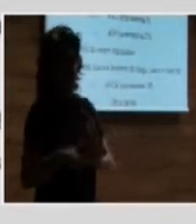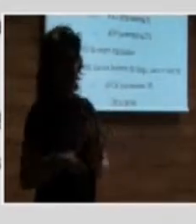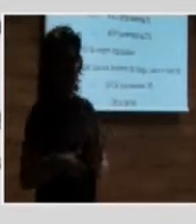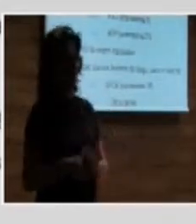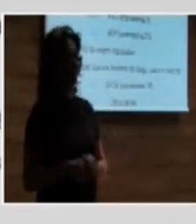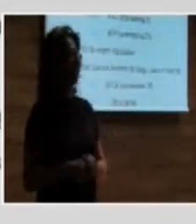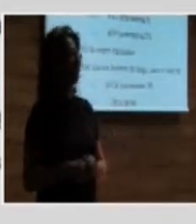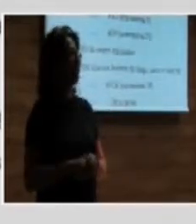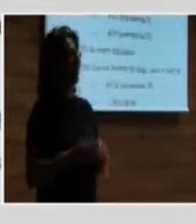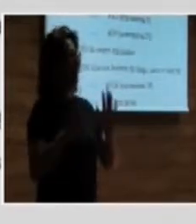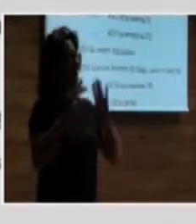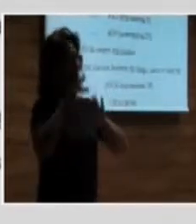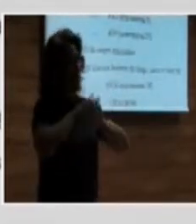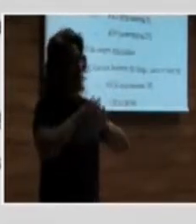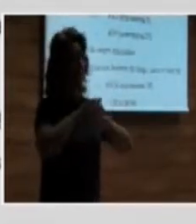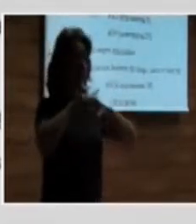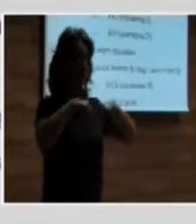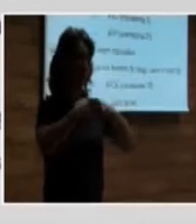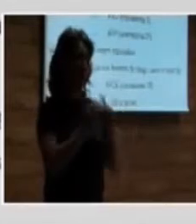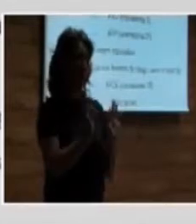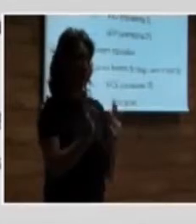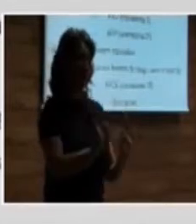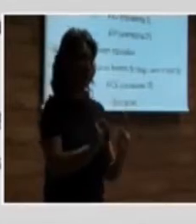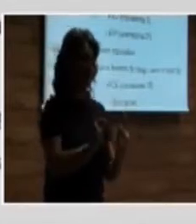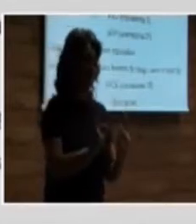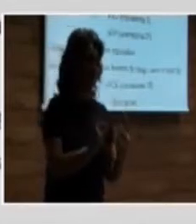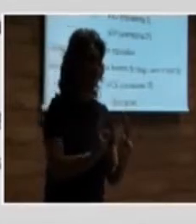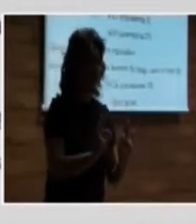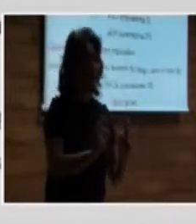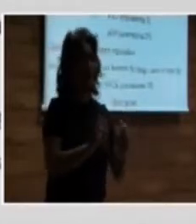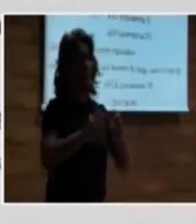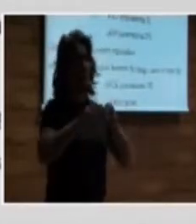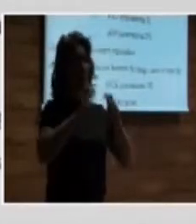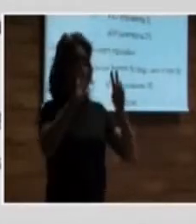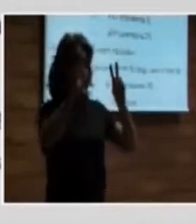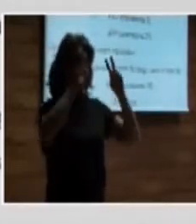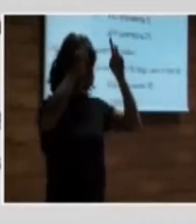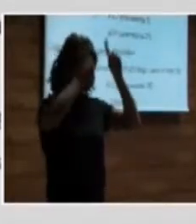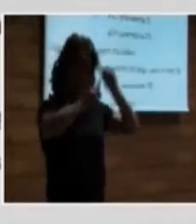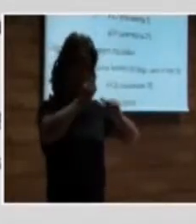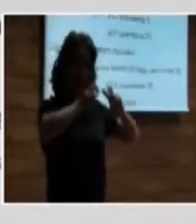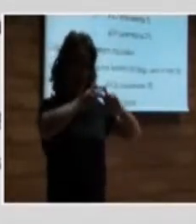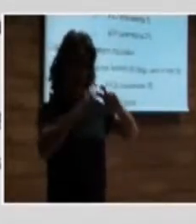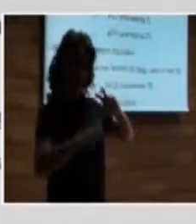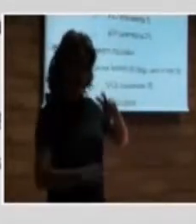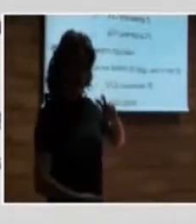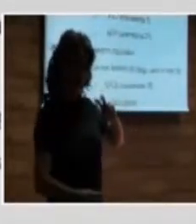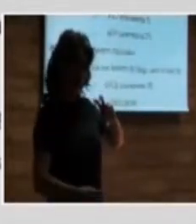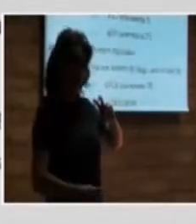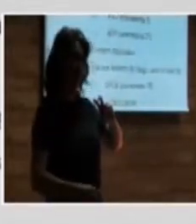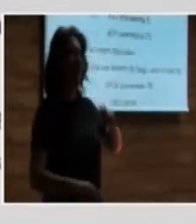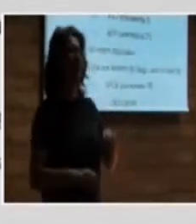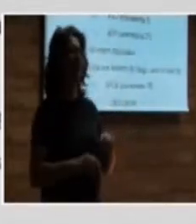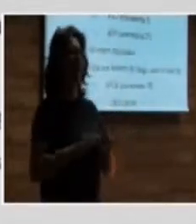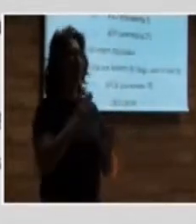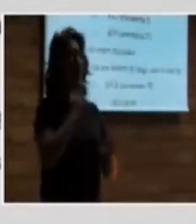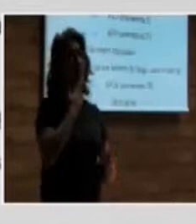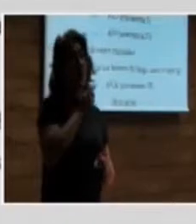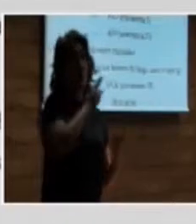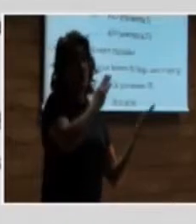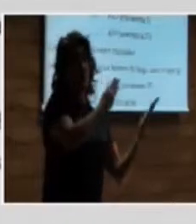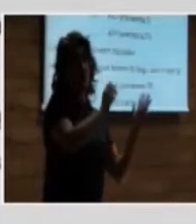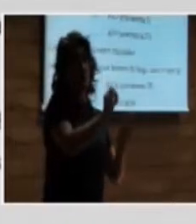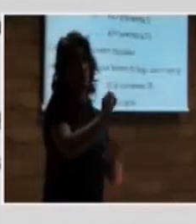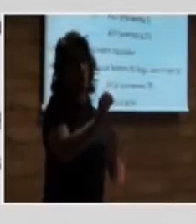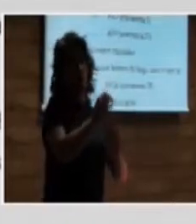enfermedad familiar, es decir, una mutación genética para tener la enfermedad, que es presenil en este caso, es decir, antes de los 60 años, se da